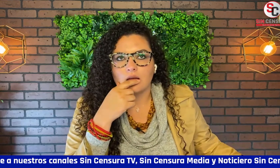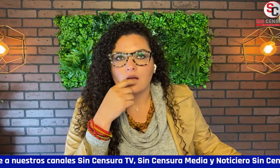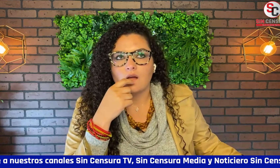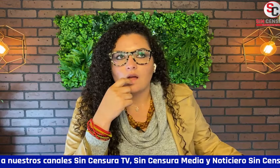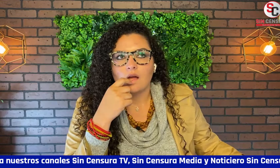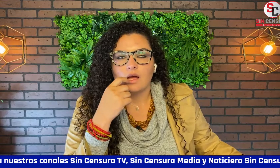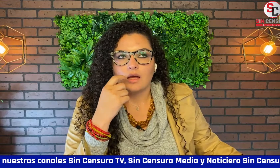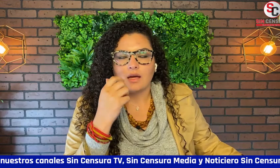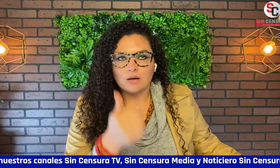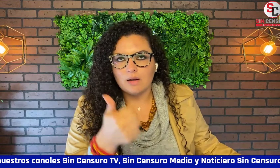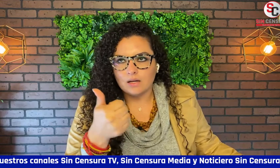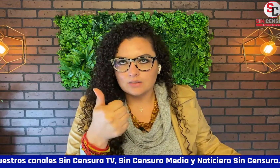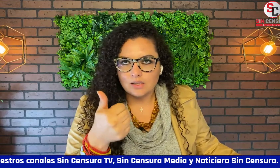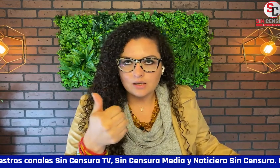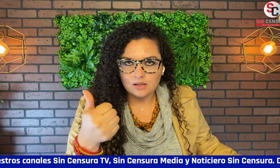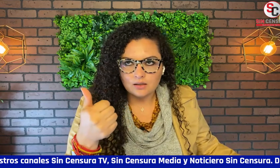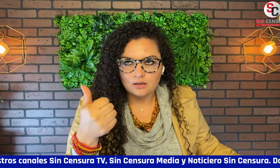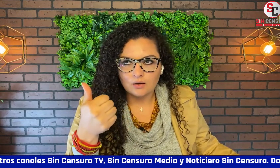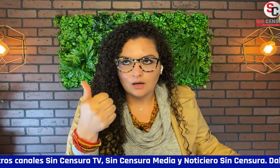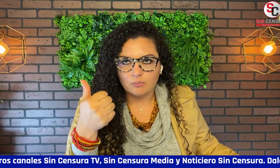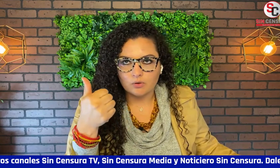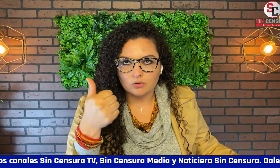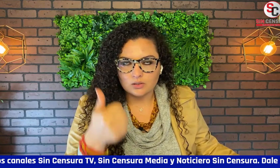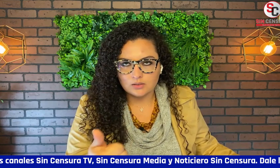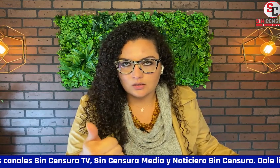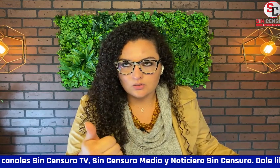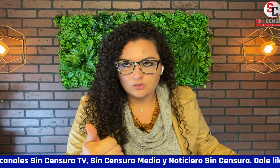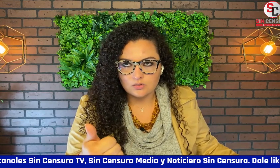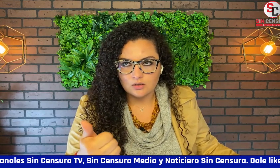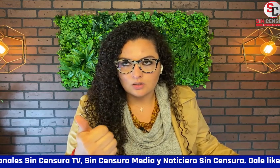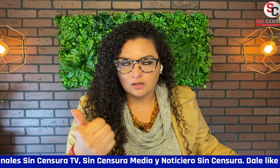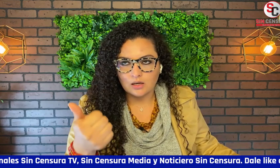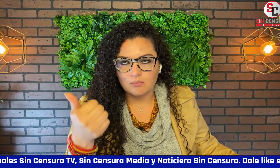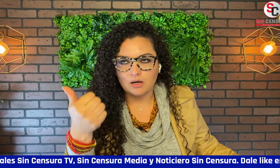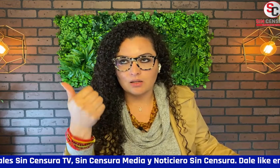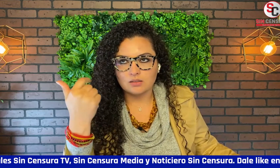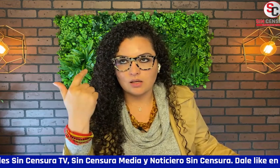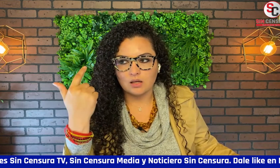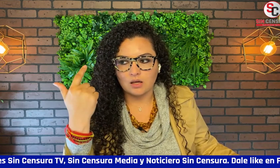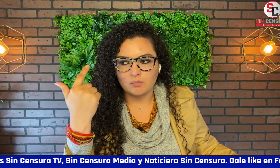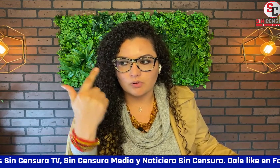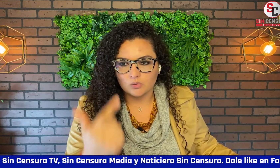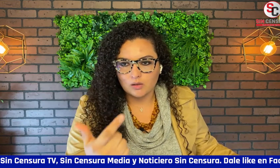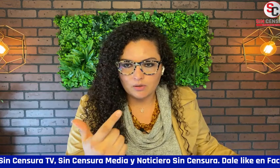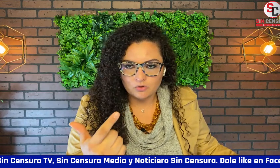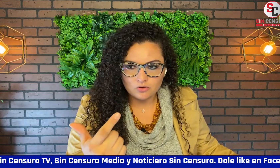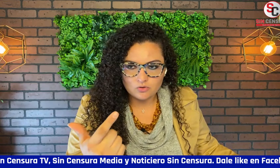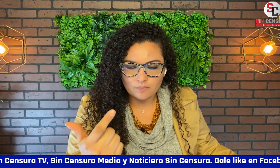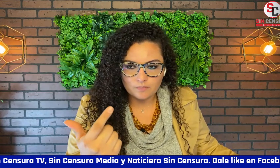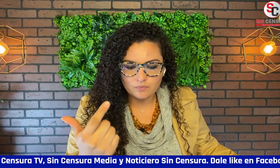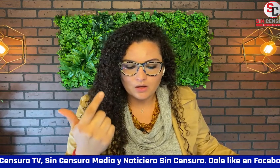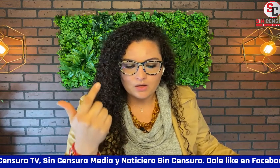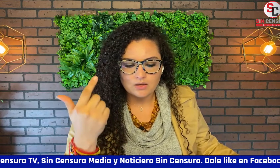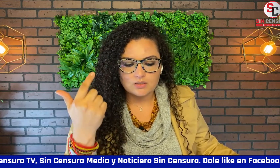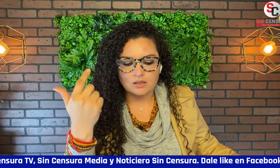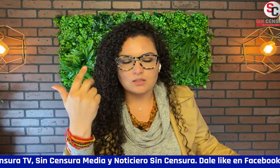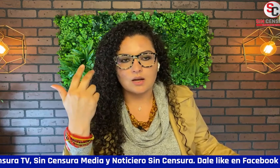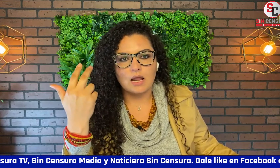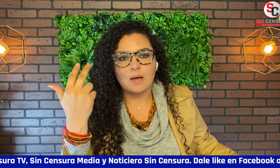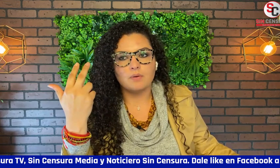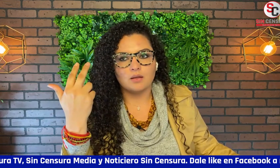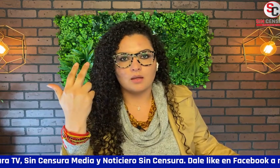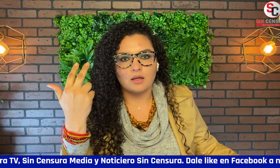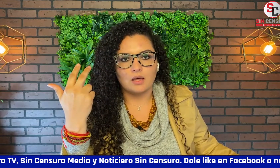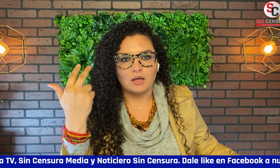es Carmen Aristegui aportó testigos, Carmen Aristegui aportó elementos,